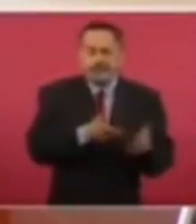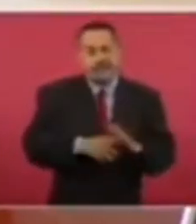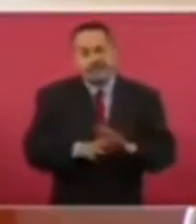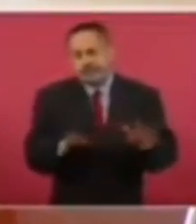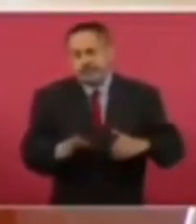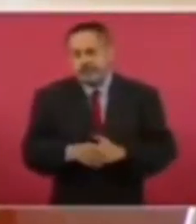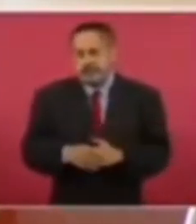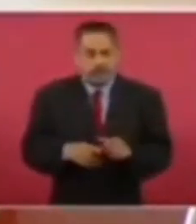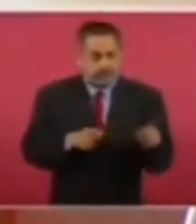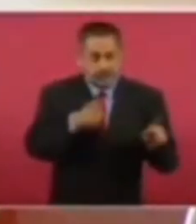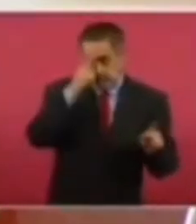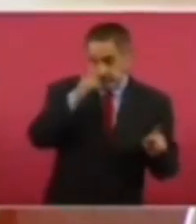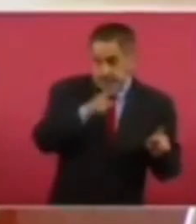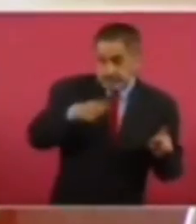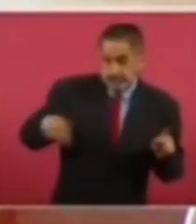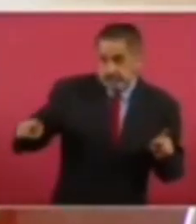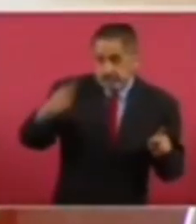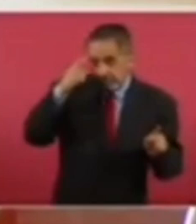tomarlos en cuenta, ¿no?